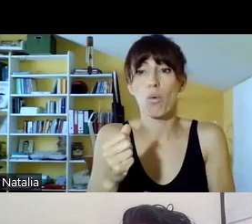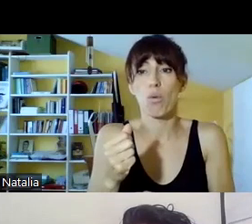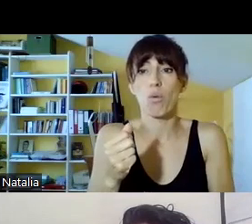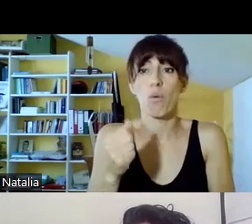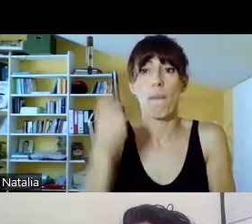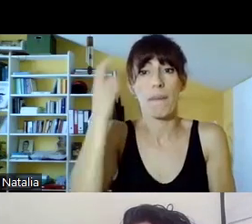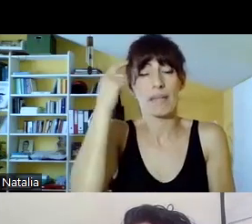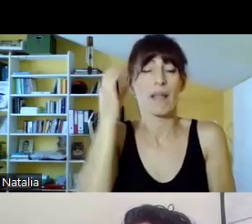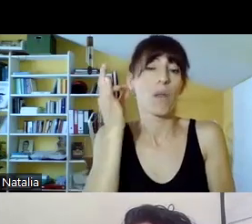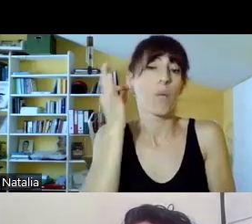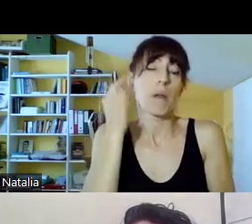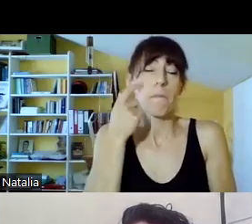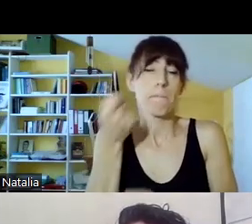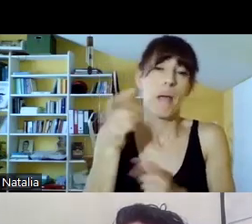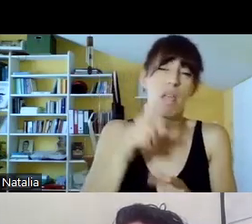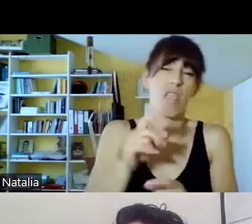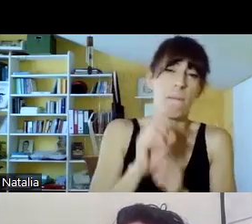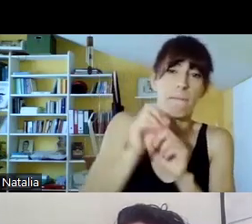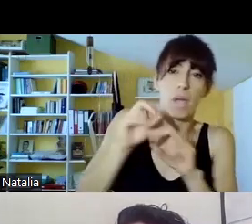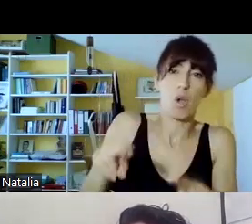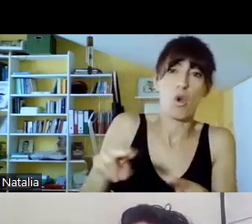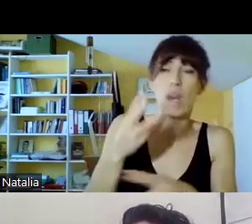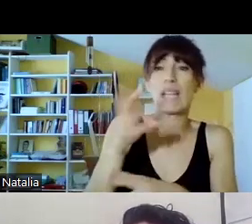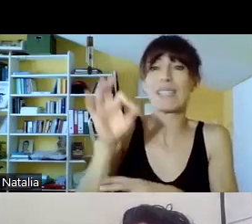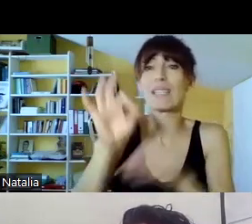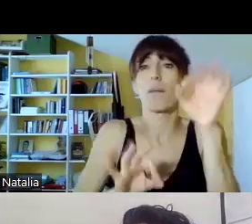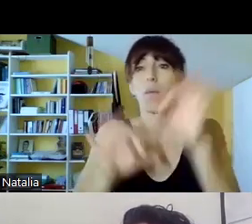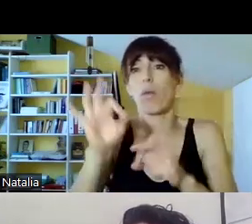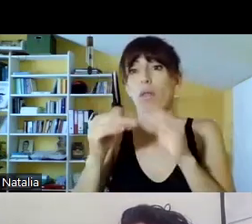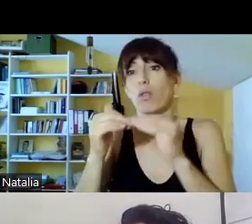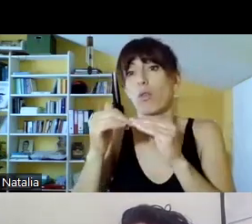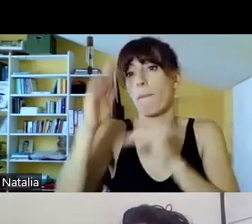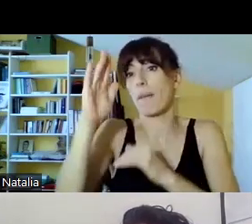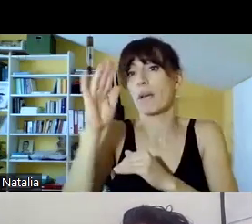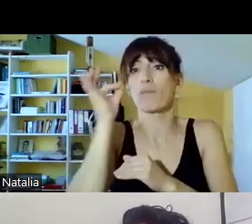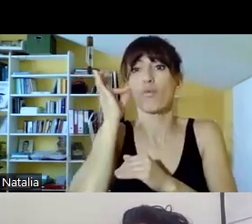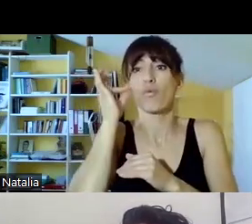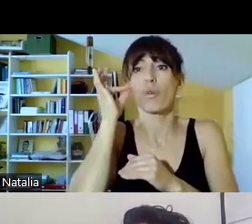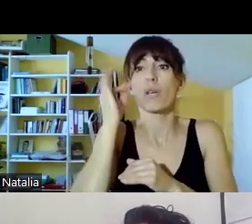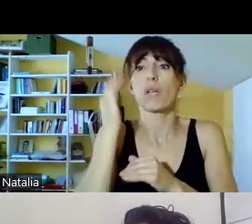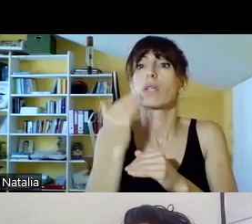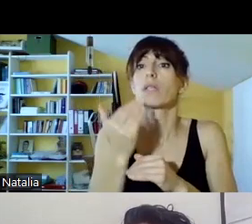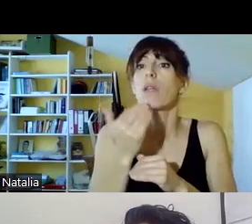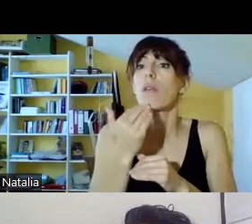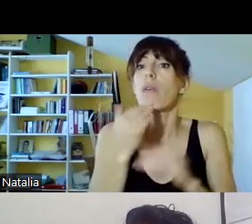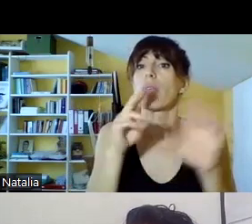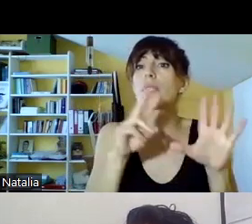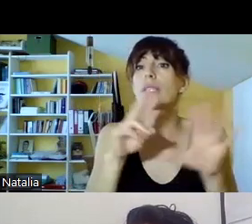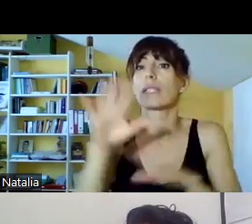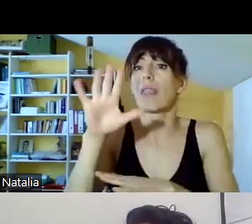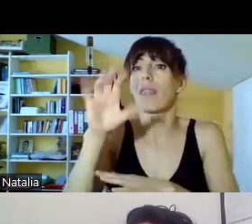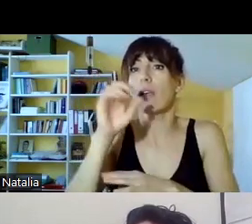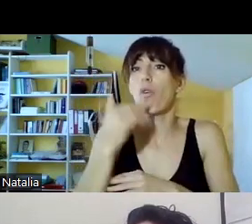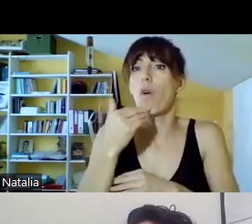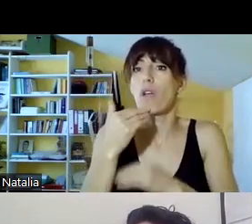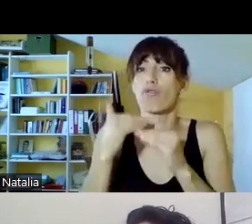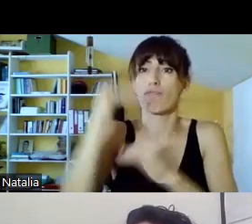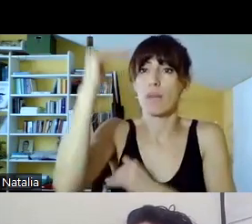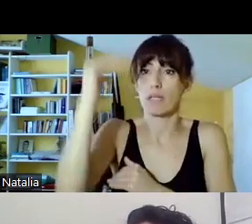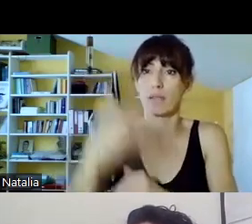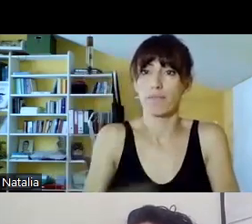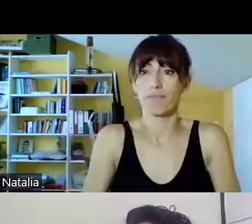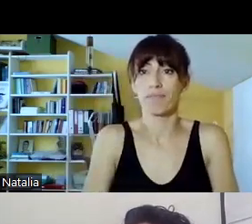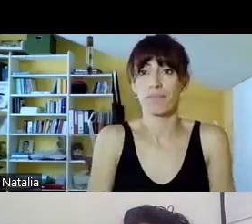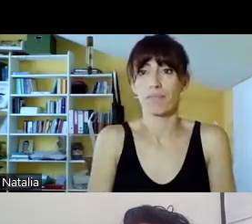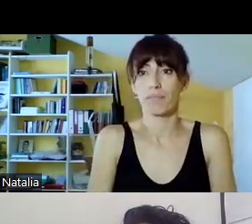ser peor, con valores superiores al 30% en las mujeres mayores de 75 años.